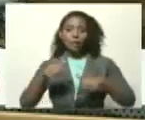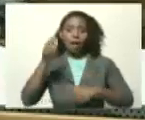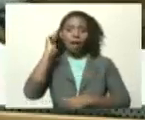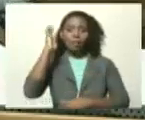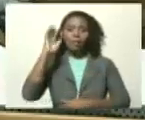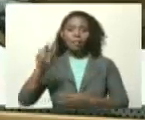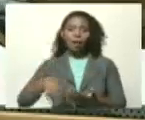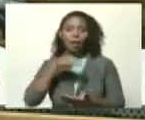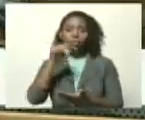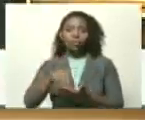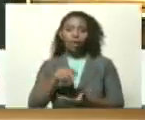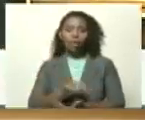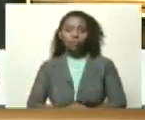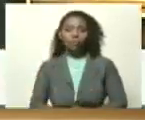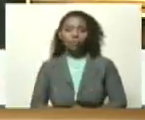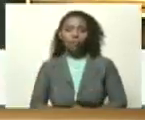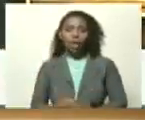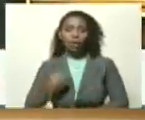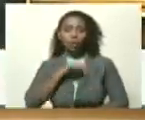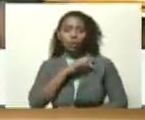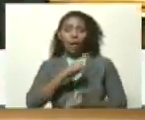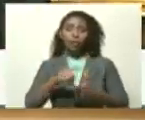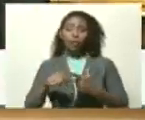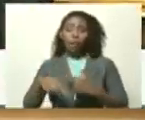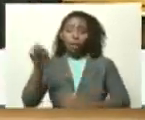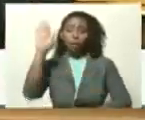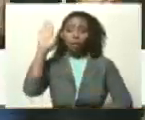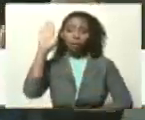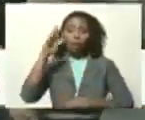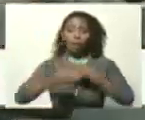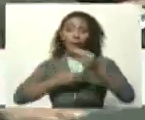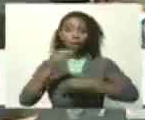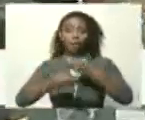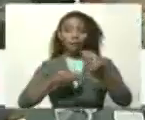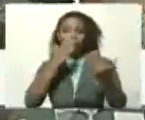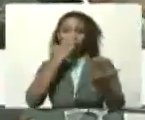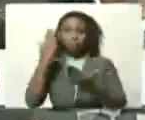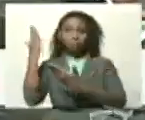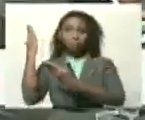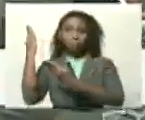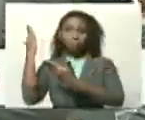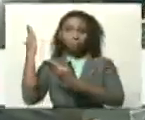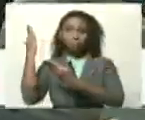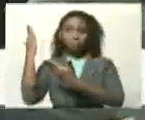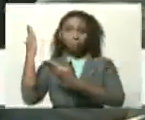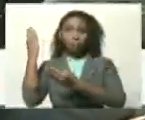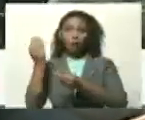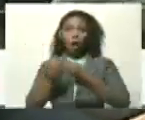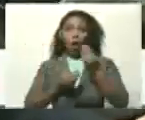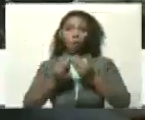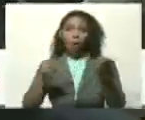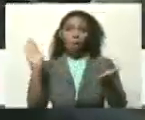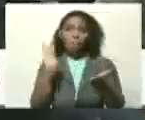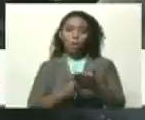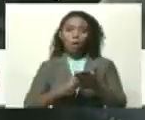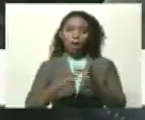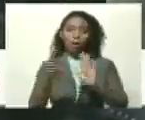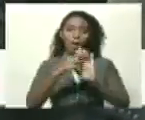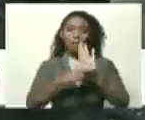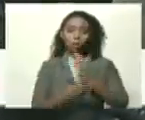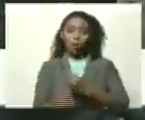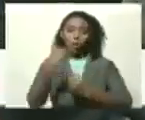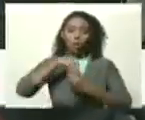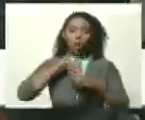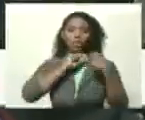Nacional. Vamos a proceder entonces a la juramentación. Tal como lo establece el Reglamento Interior